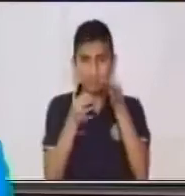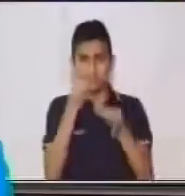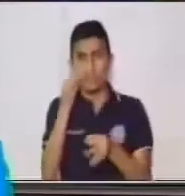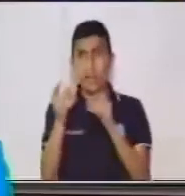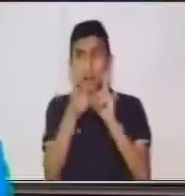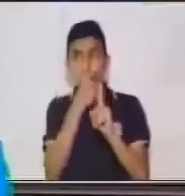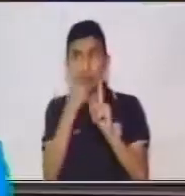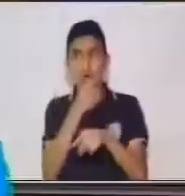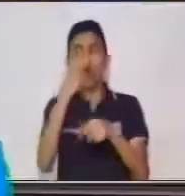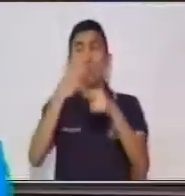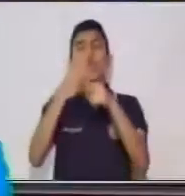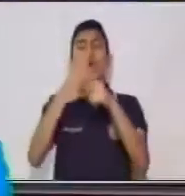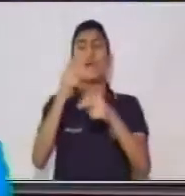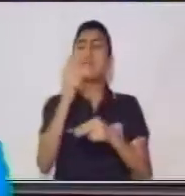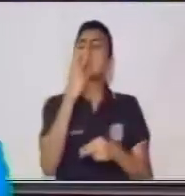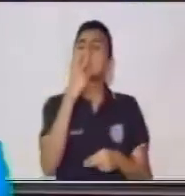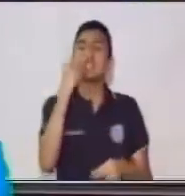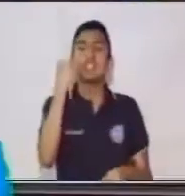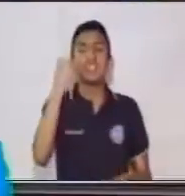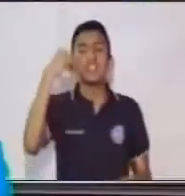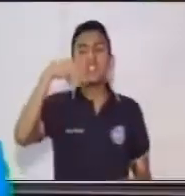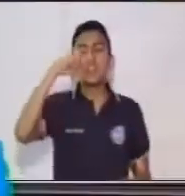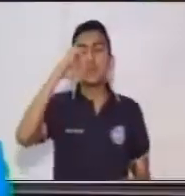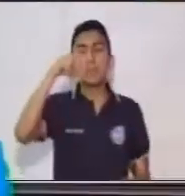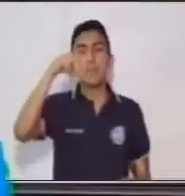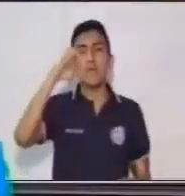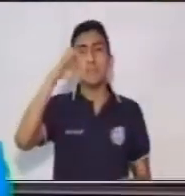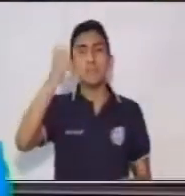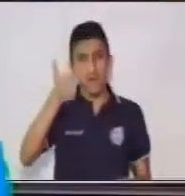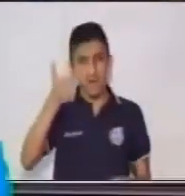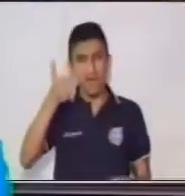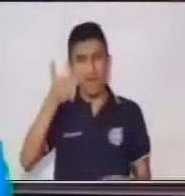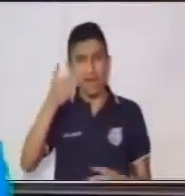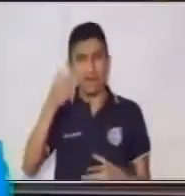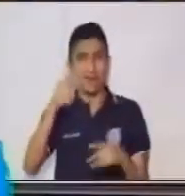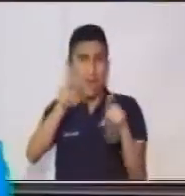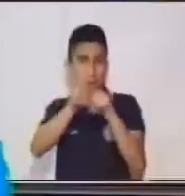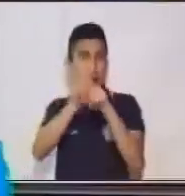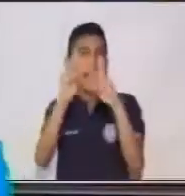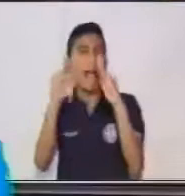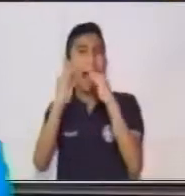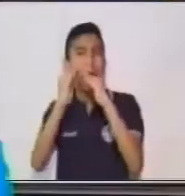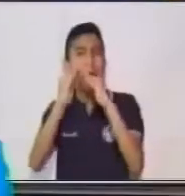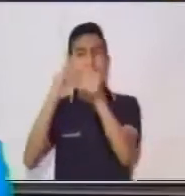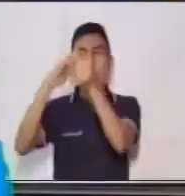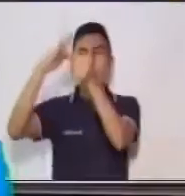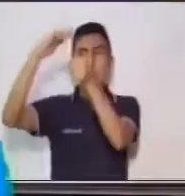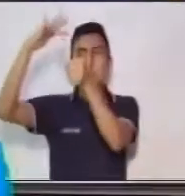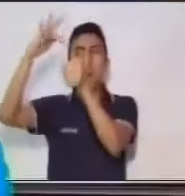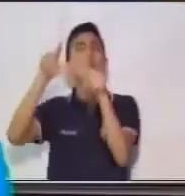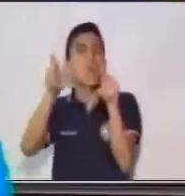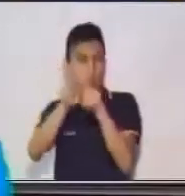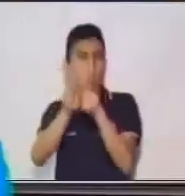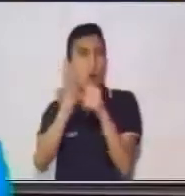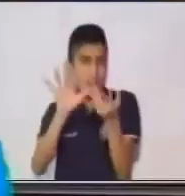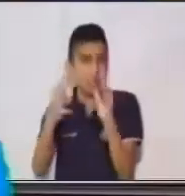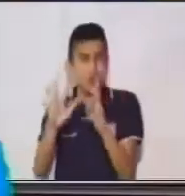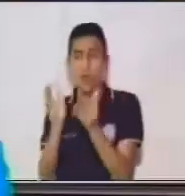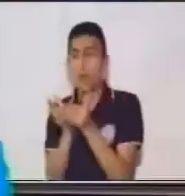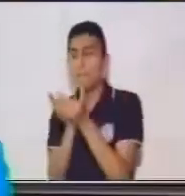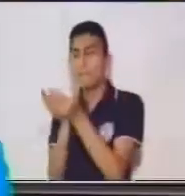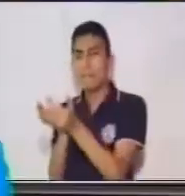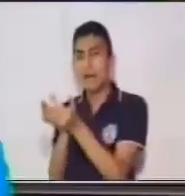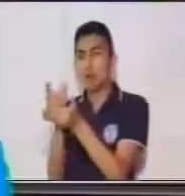¡Excelente! Sale por la chimenea. Y la chimenea es este